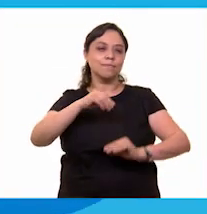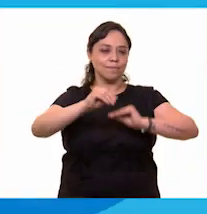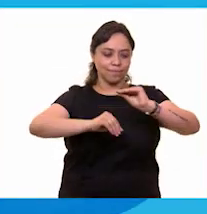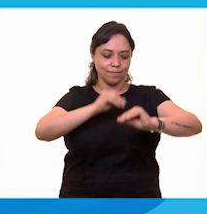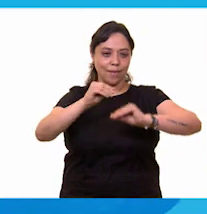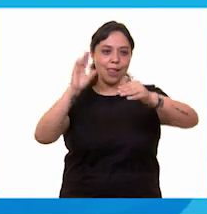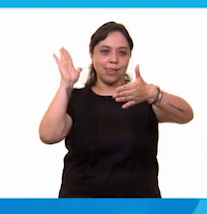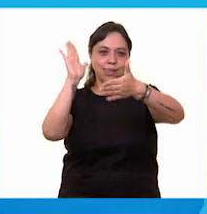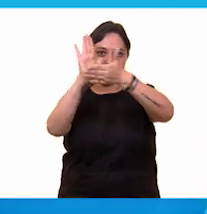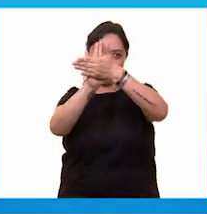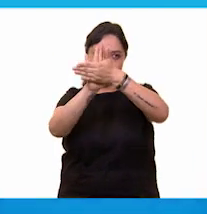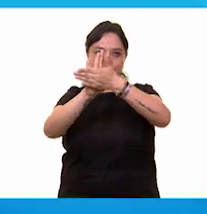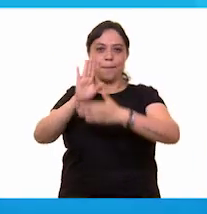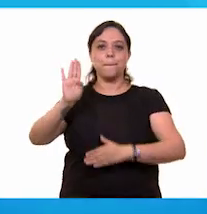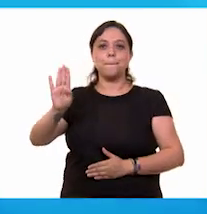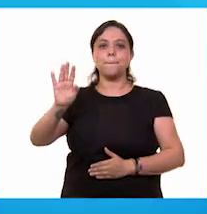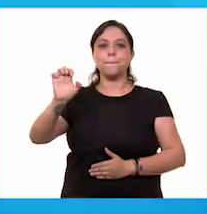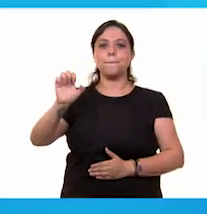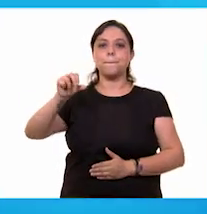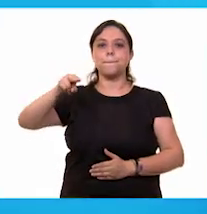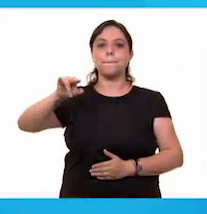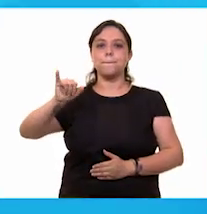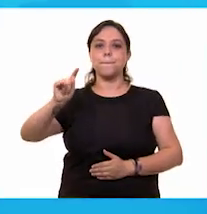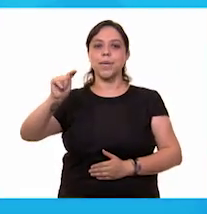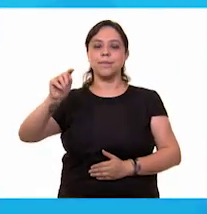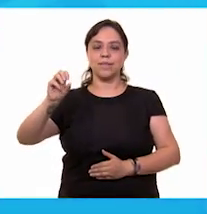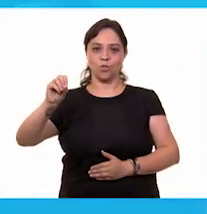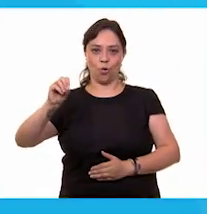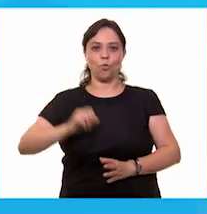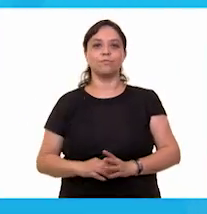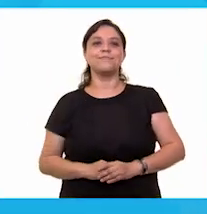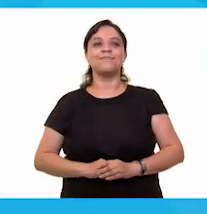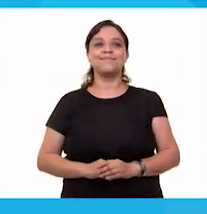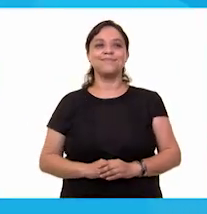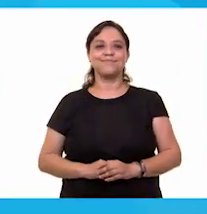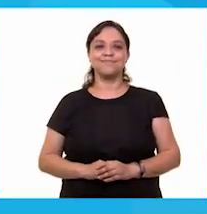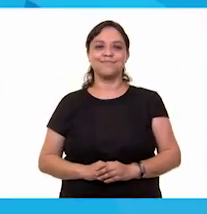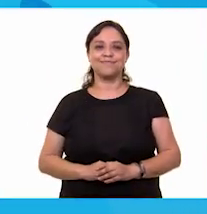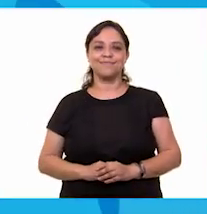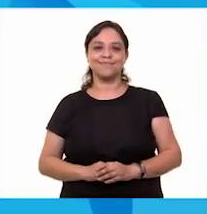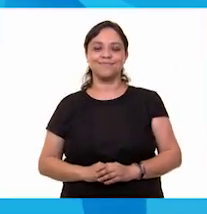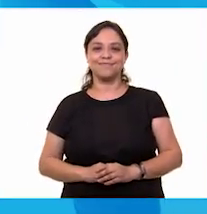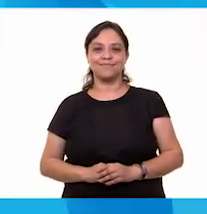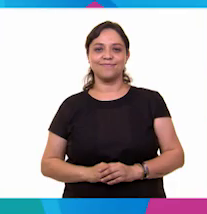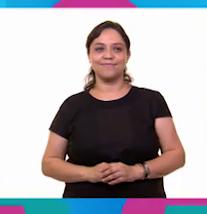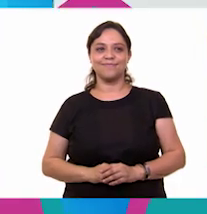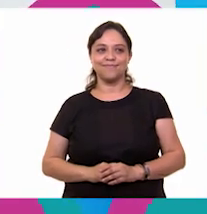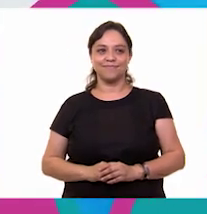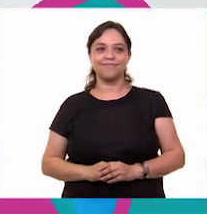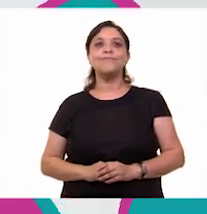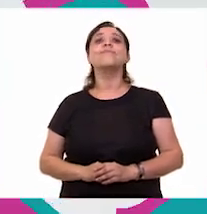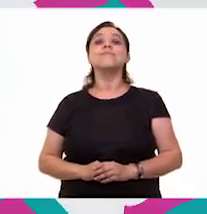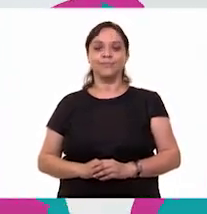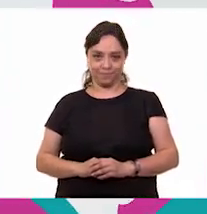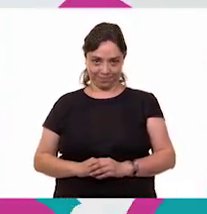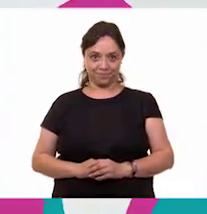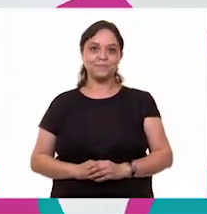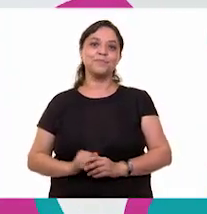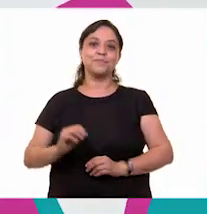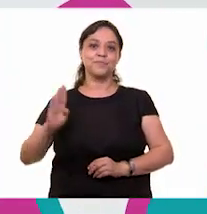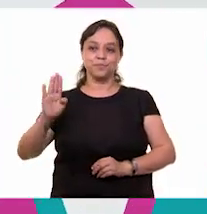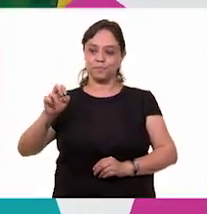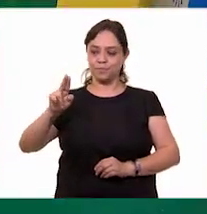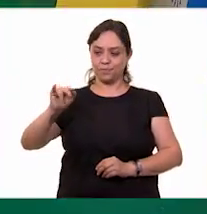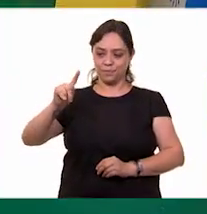adhesivas. Excelente. Al de Benito y ya está listo. Muy bien. Entonces ya tenemos también acá el de Benito.